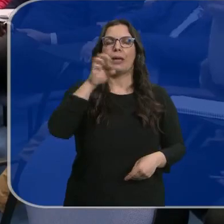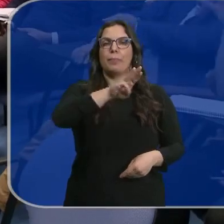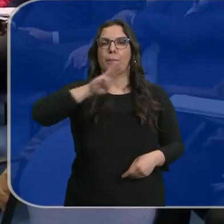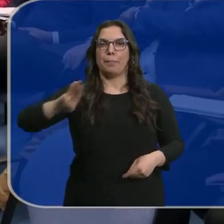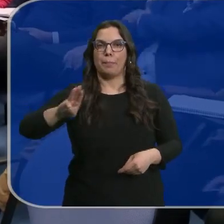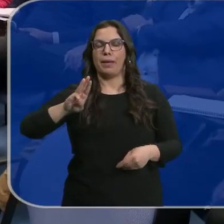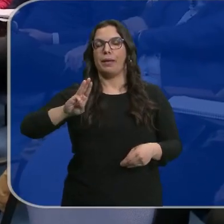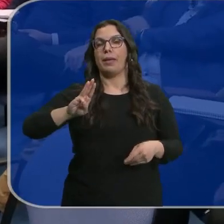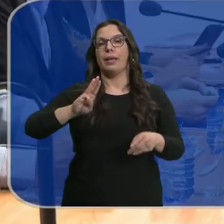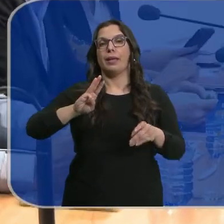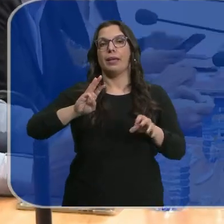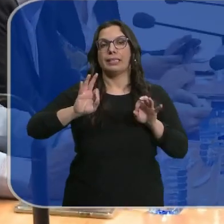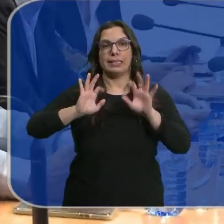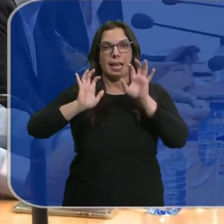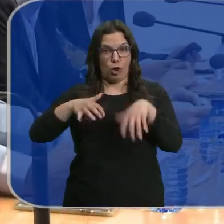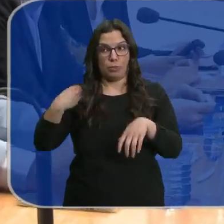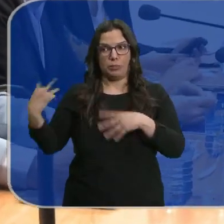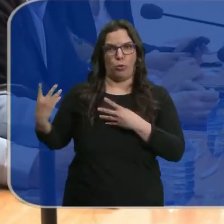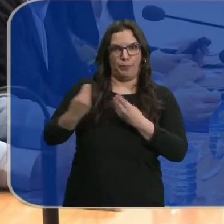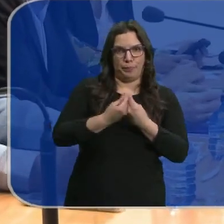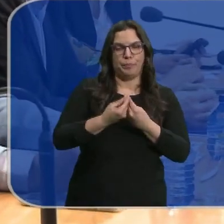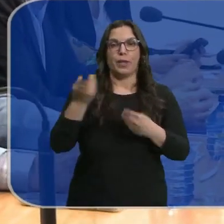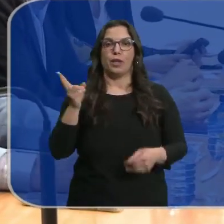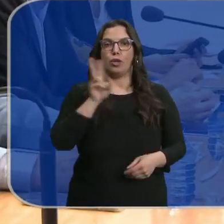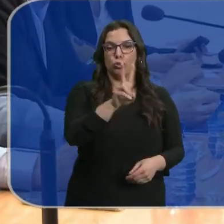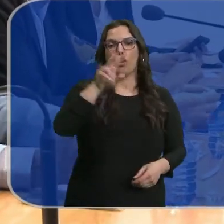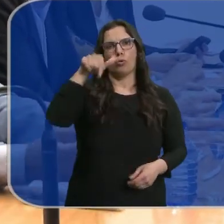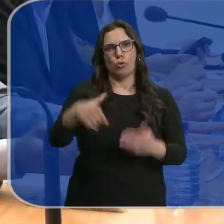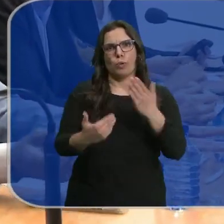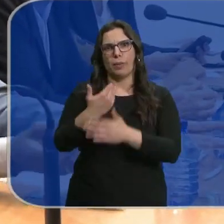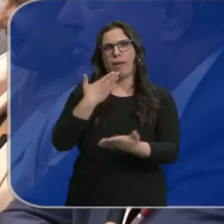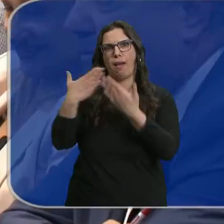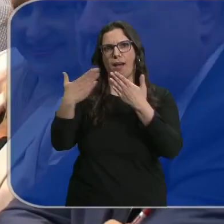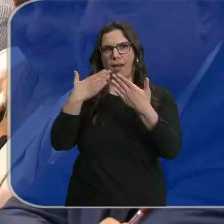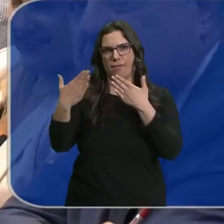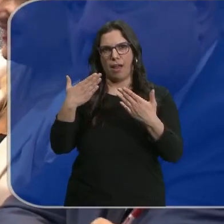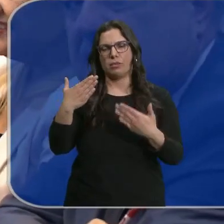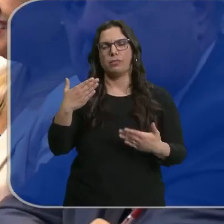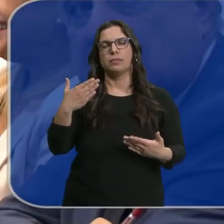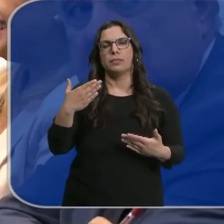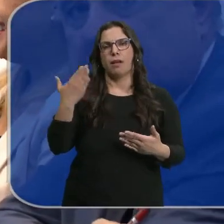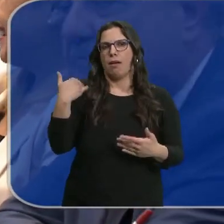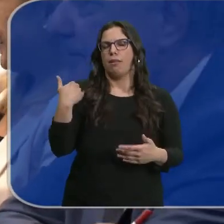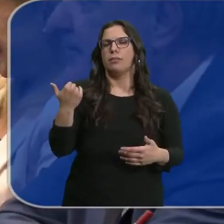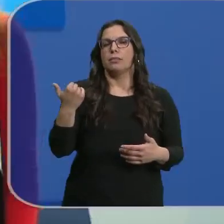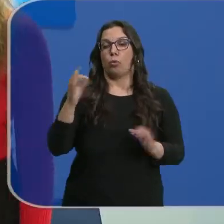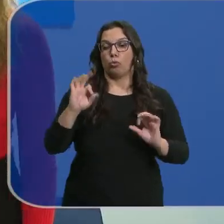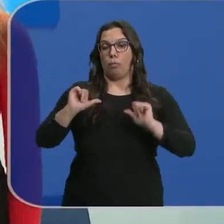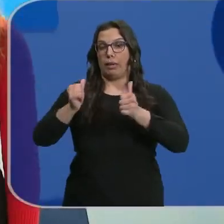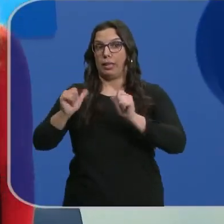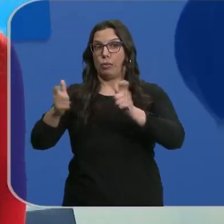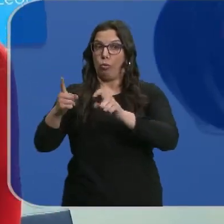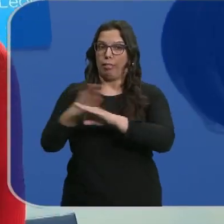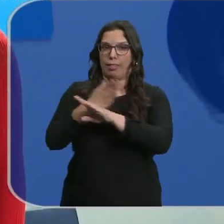Popular en León. Con ellas hemos podido hablar, ha podido hablar Castilla y León Televisión minutos